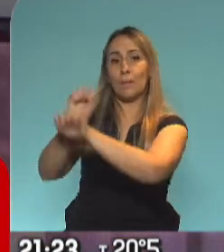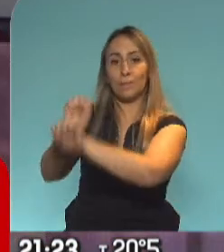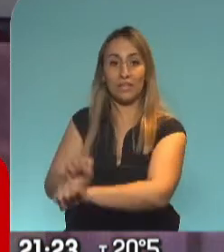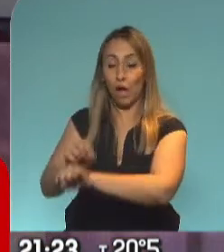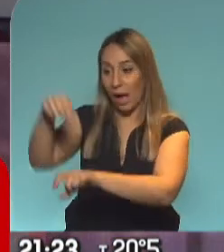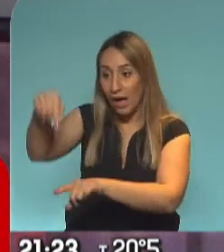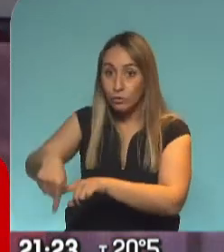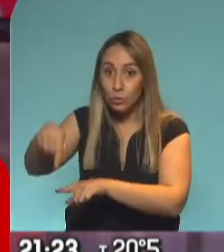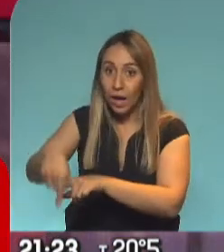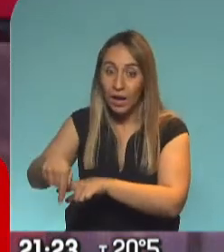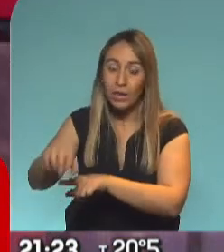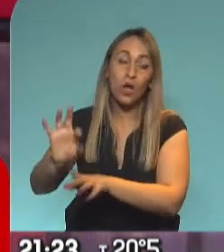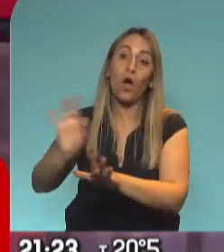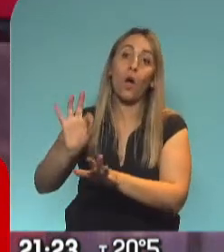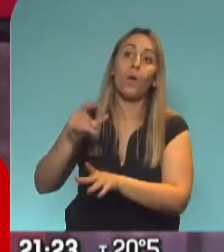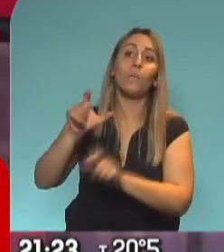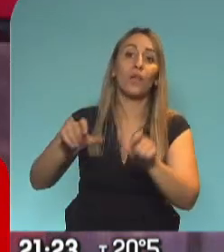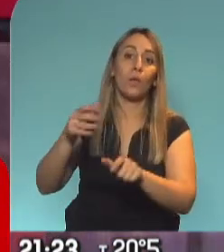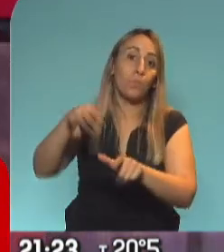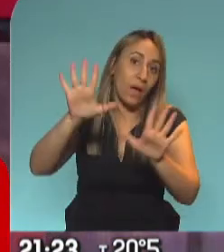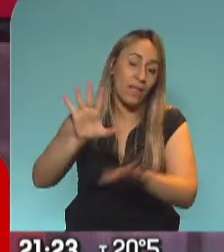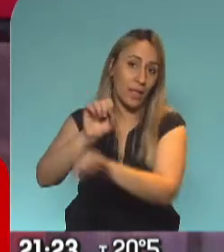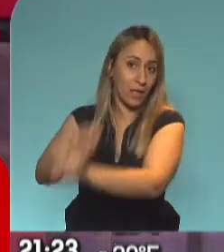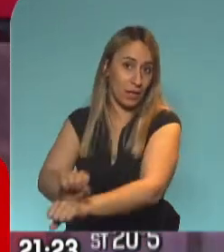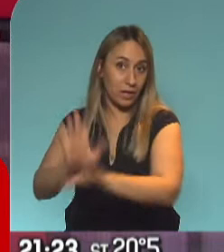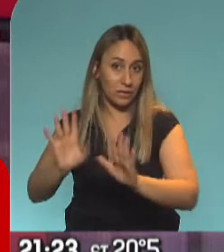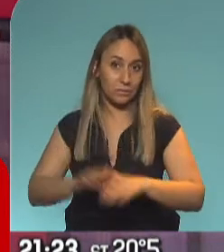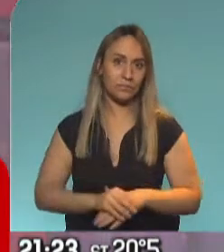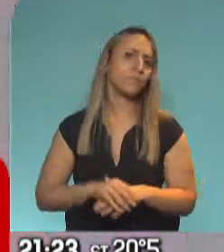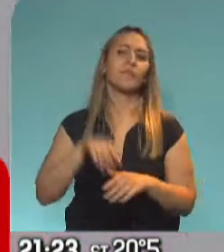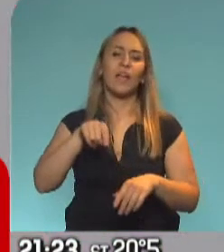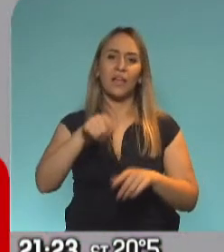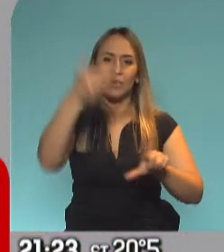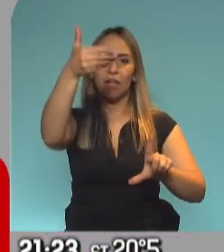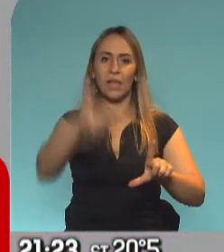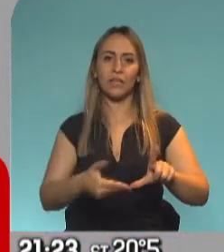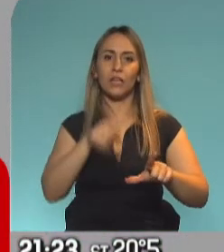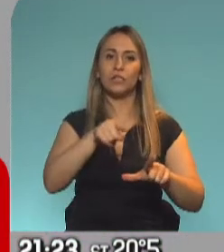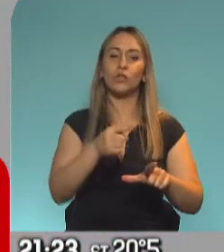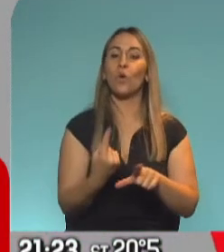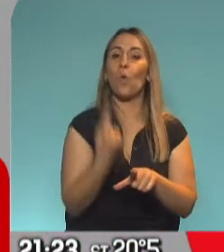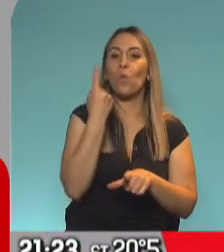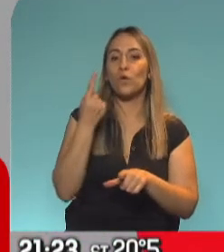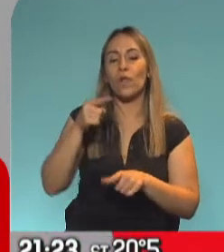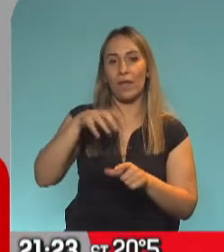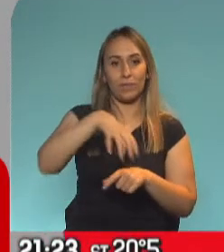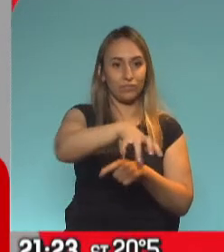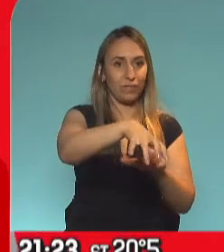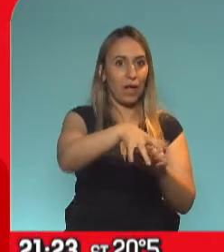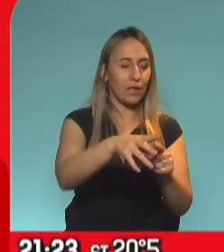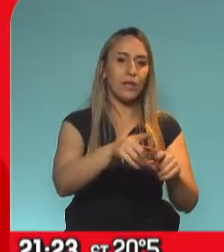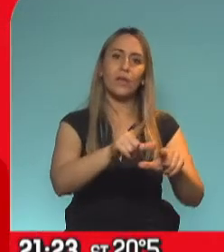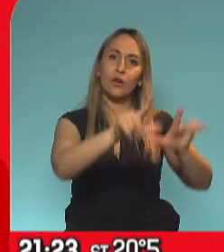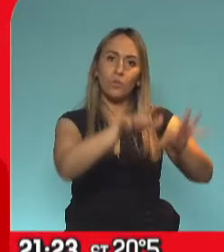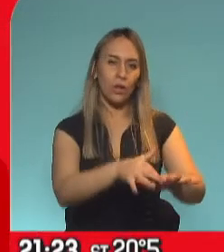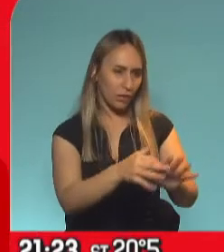y potenciales. En la próxima imagen vas a ver un complemento. Esto fue tomado en una de las bases. Esto que vas a ver es en